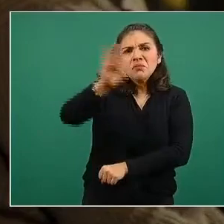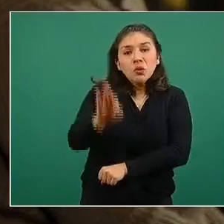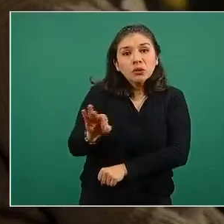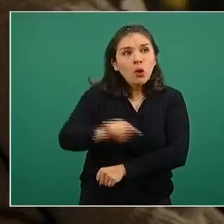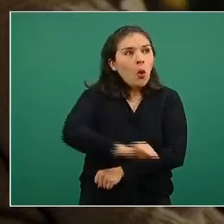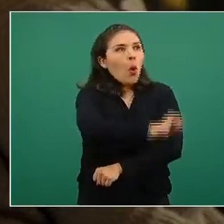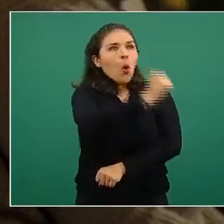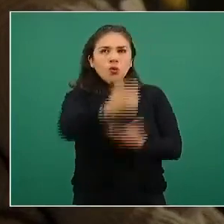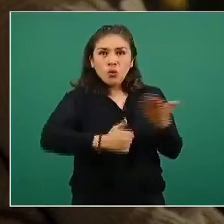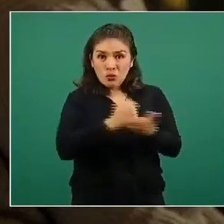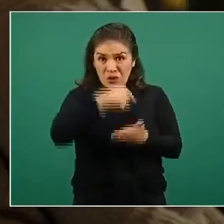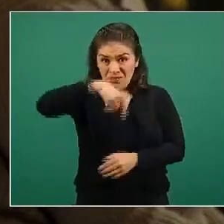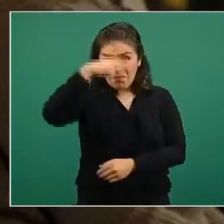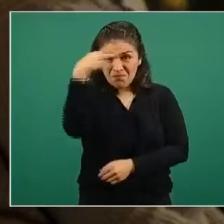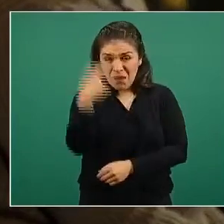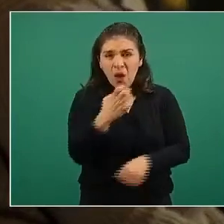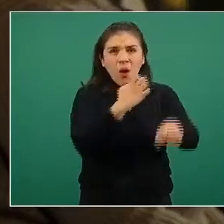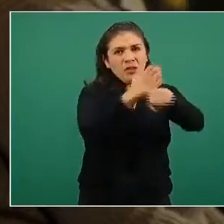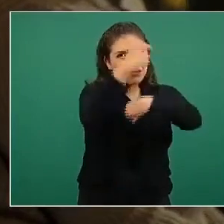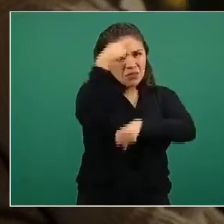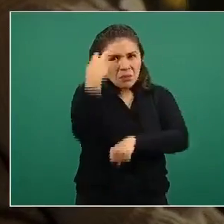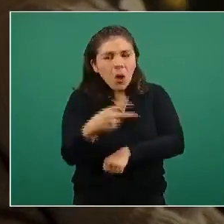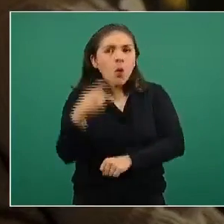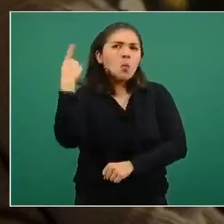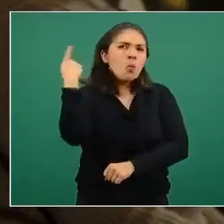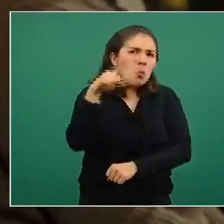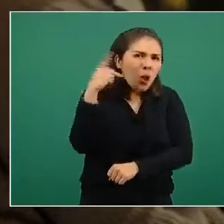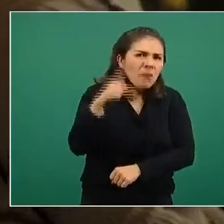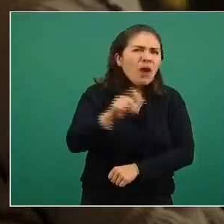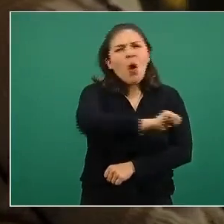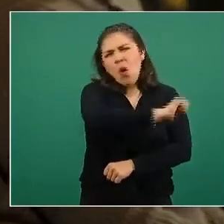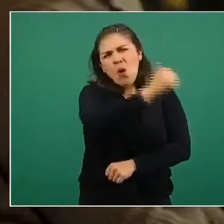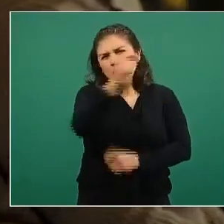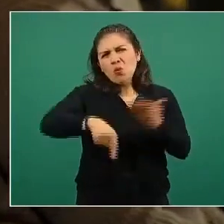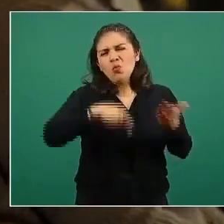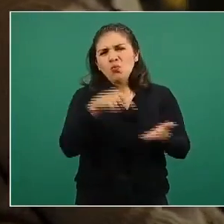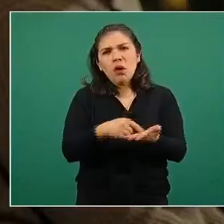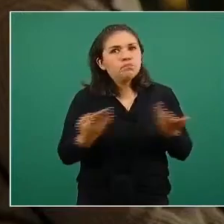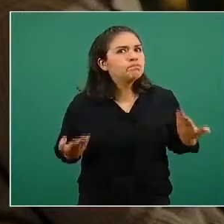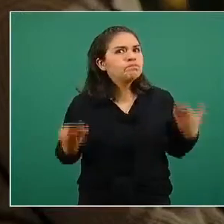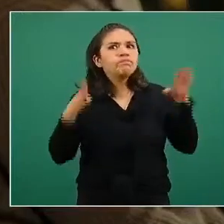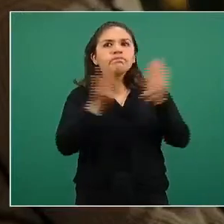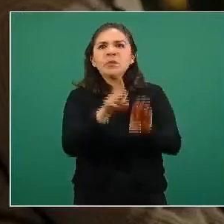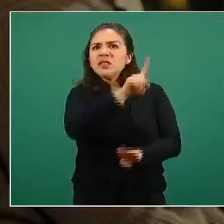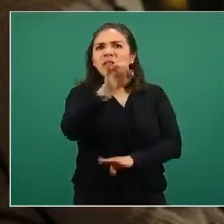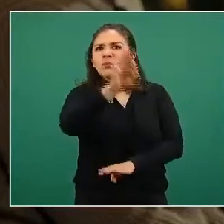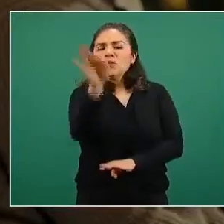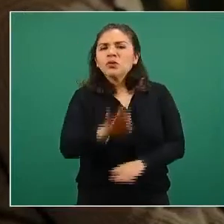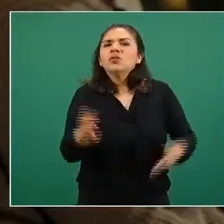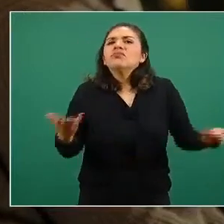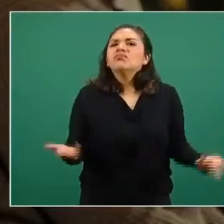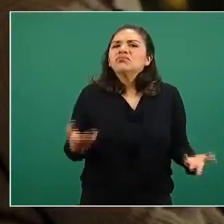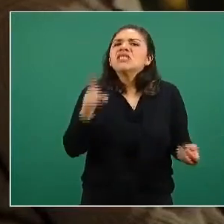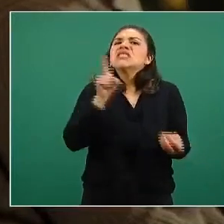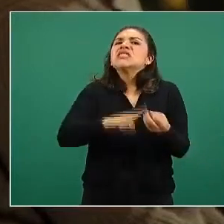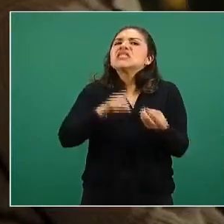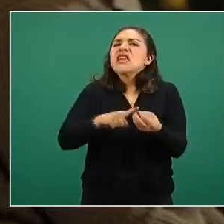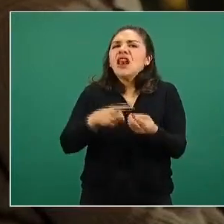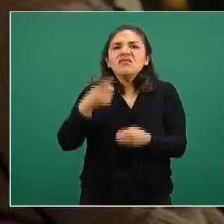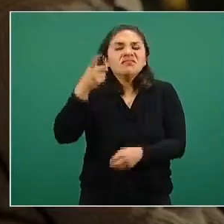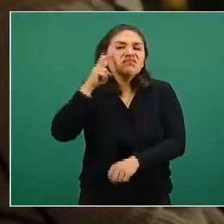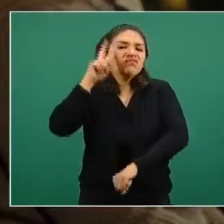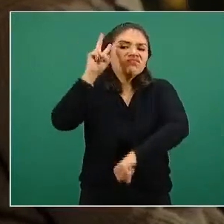en la Ciudad de México, Estado de México, Puebla y otros están cerrados al 100%. ¿Con quién se está coordinando